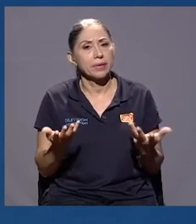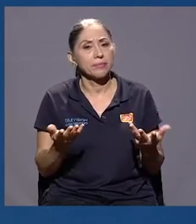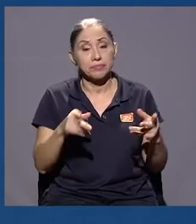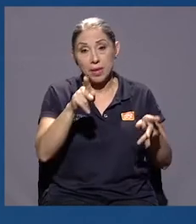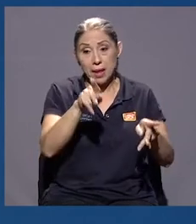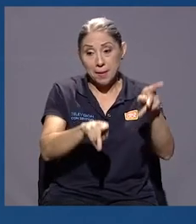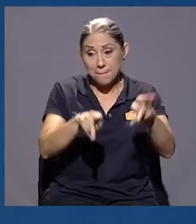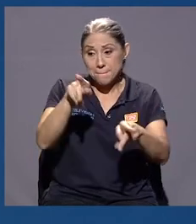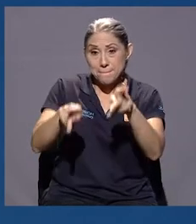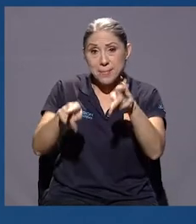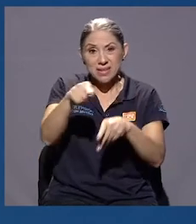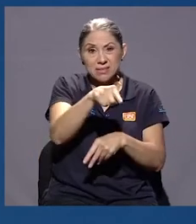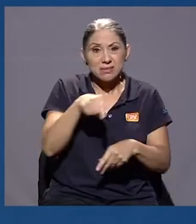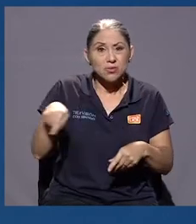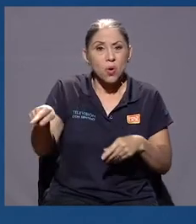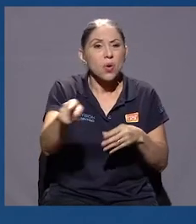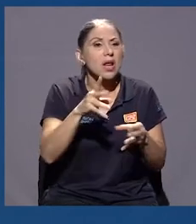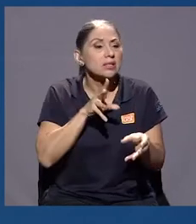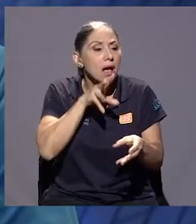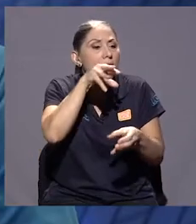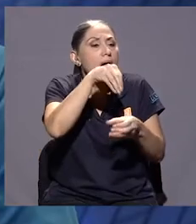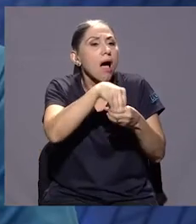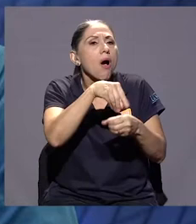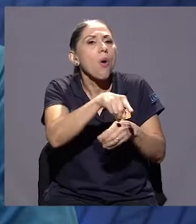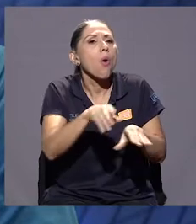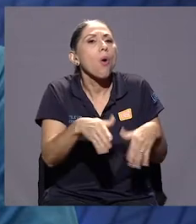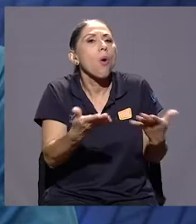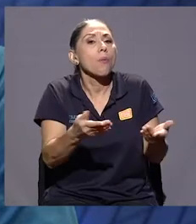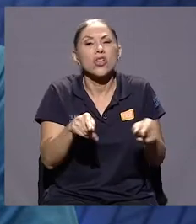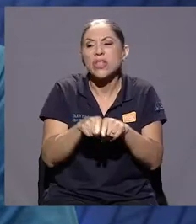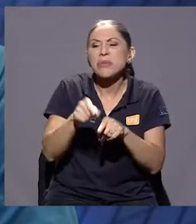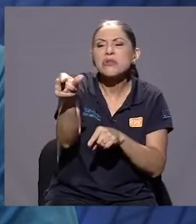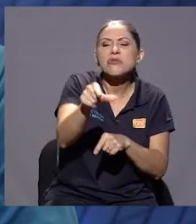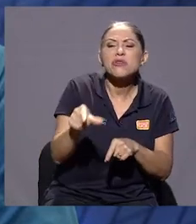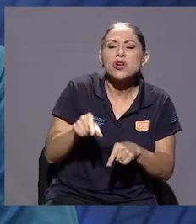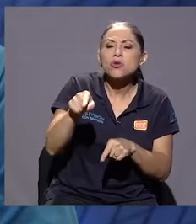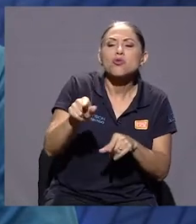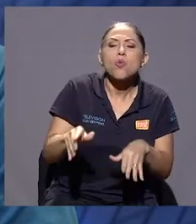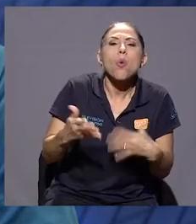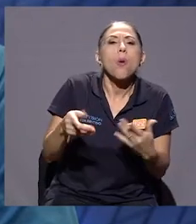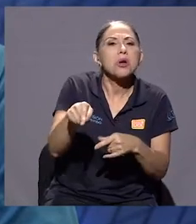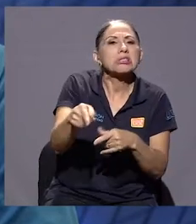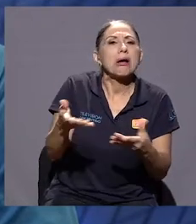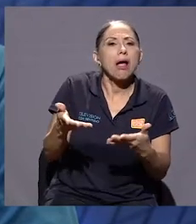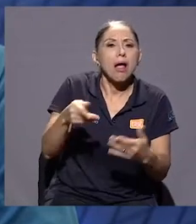las personas en relación con este y el mismo estado de los ríos ok